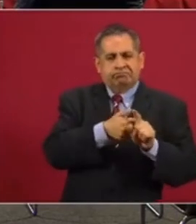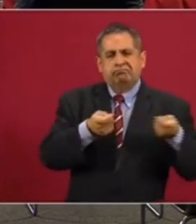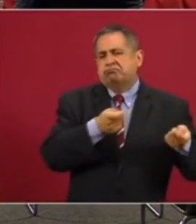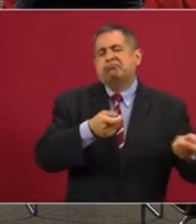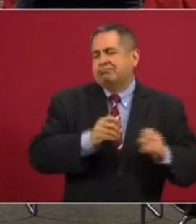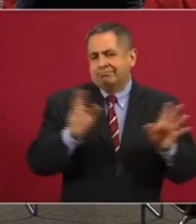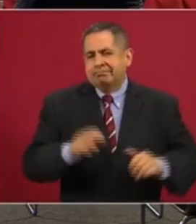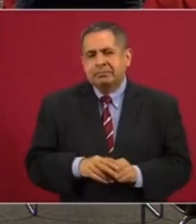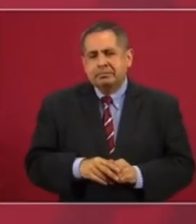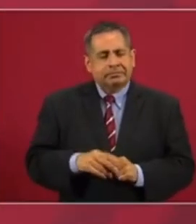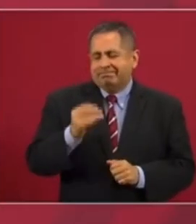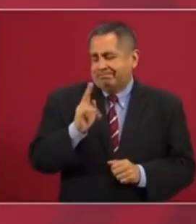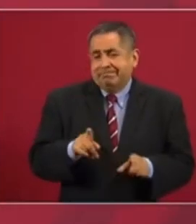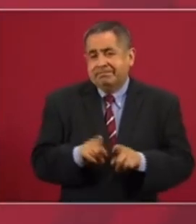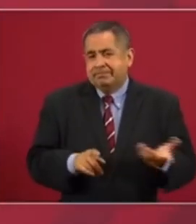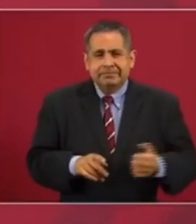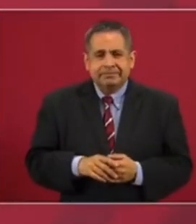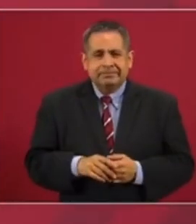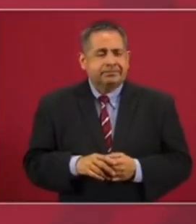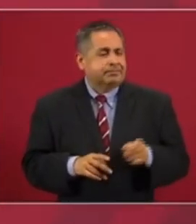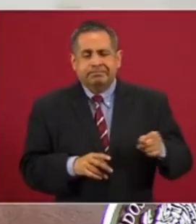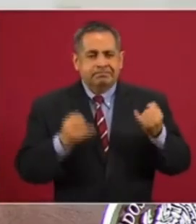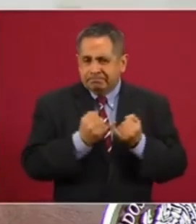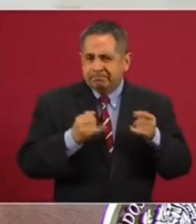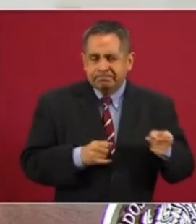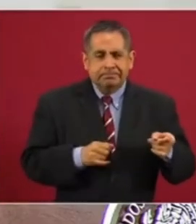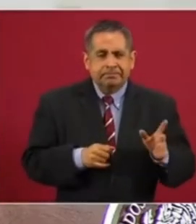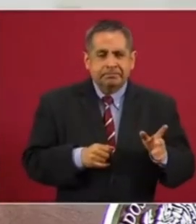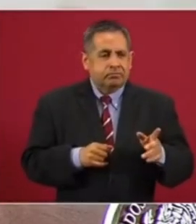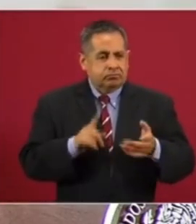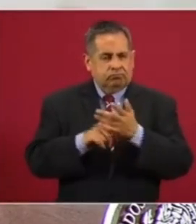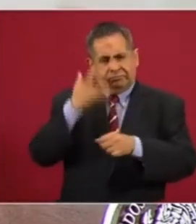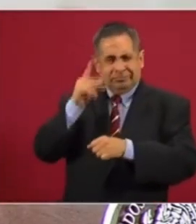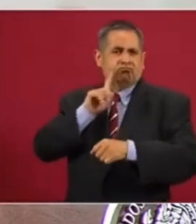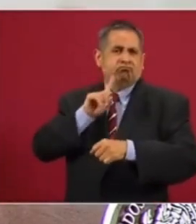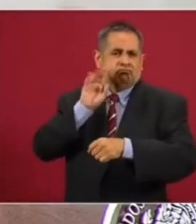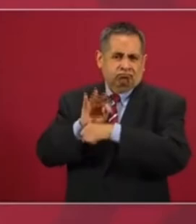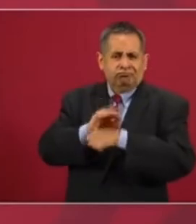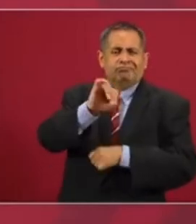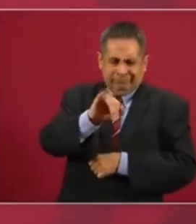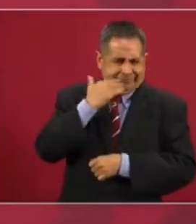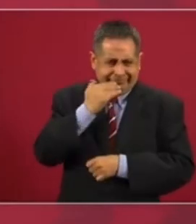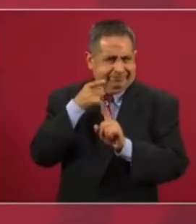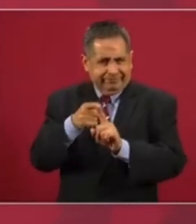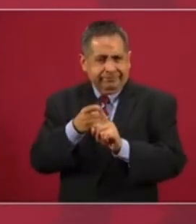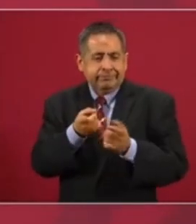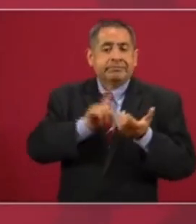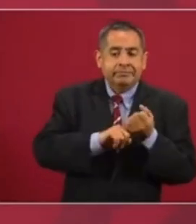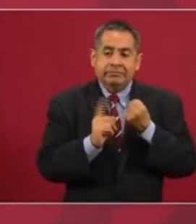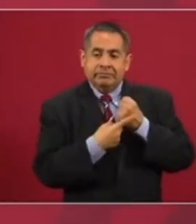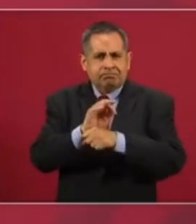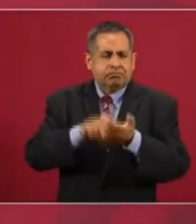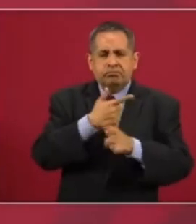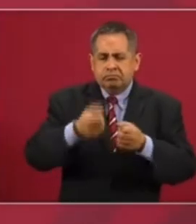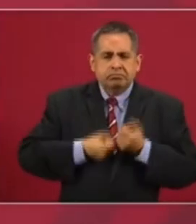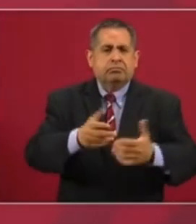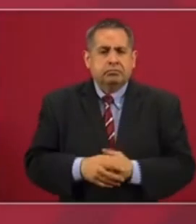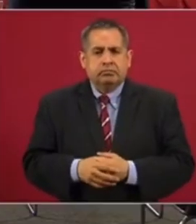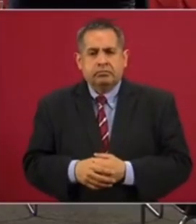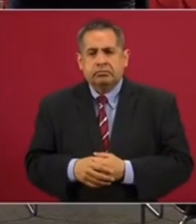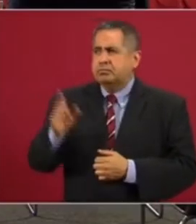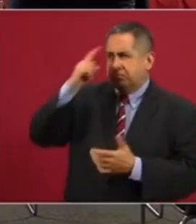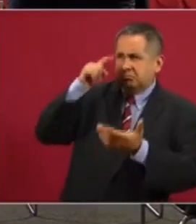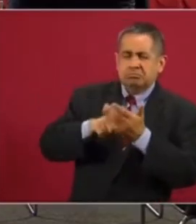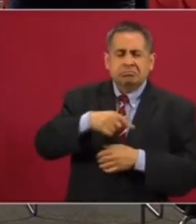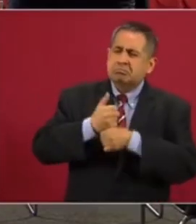que así como se está defendiendo una causa justa, hay un propósito de otro tipo. Pareciera que no se le crea a las